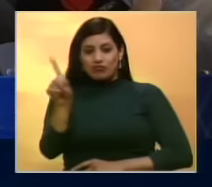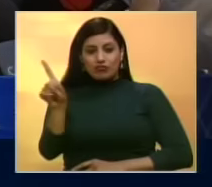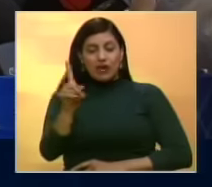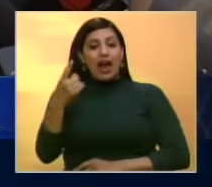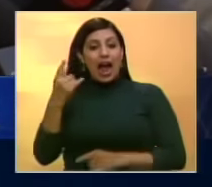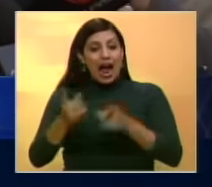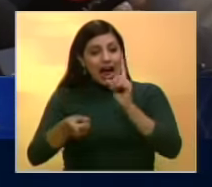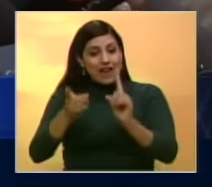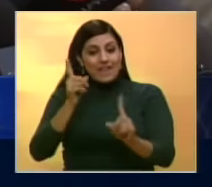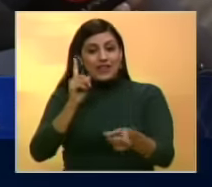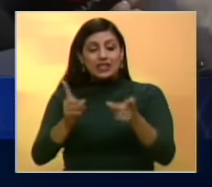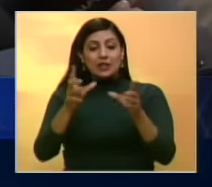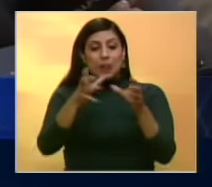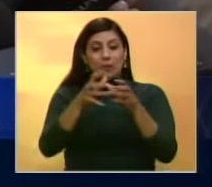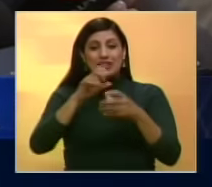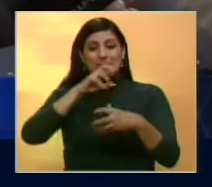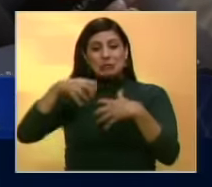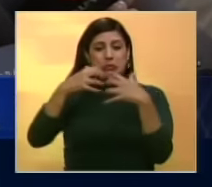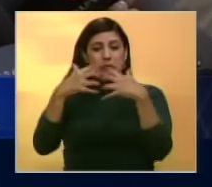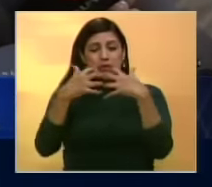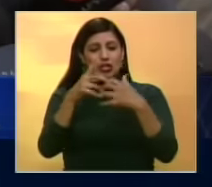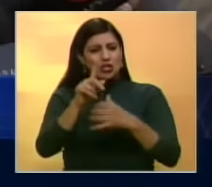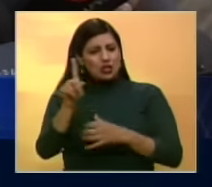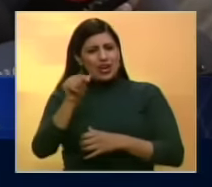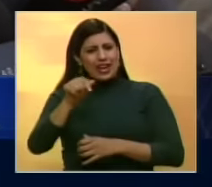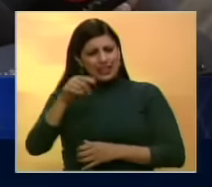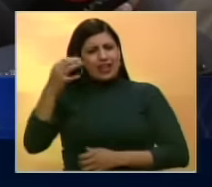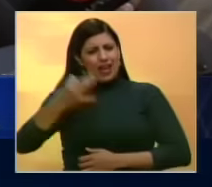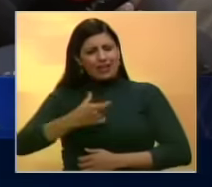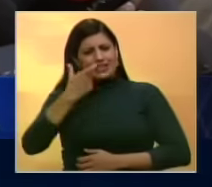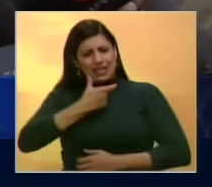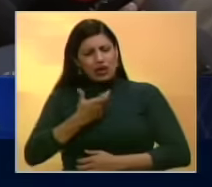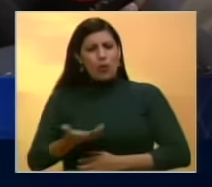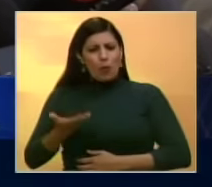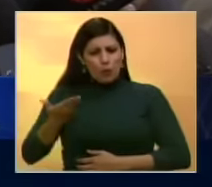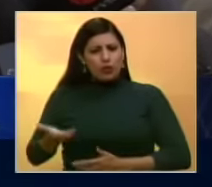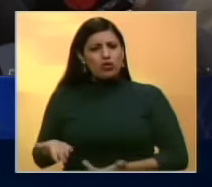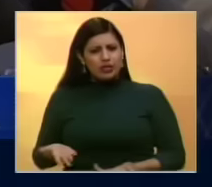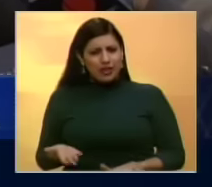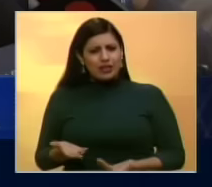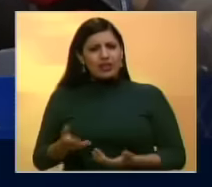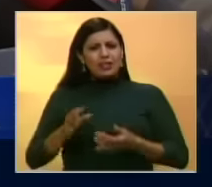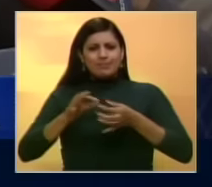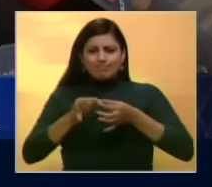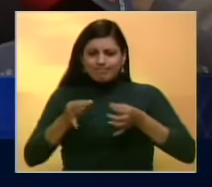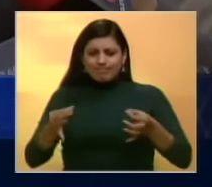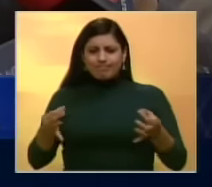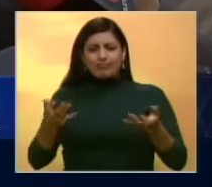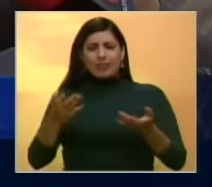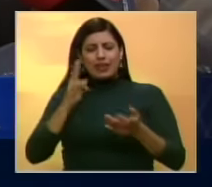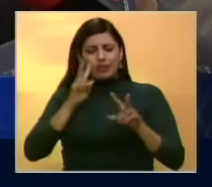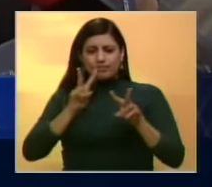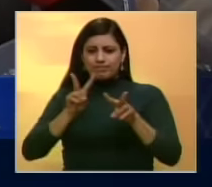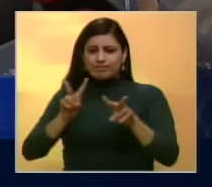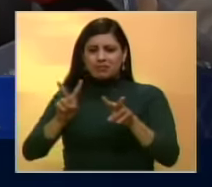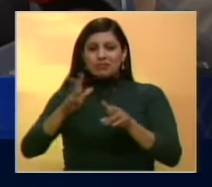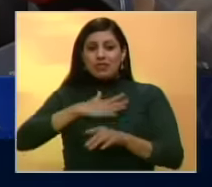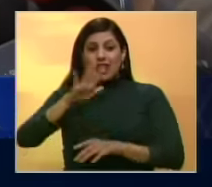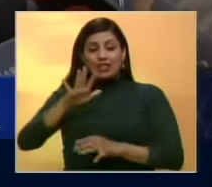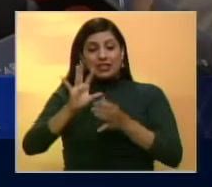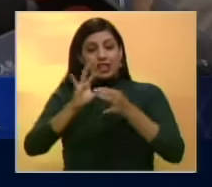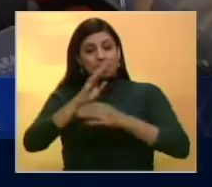las las sesiones se complican esto es una sesión muy importante es una sesión protocolar que hay que observar el rigor